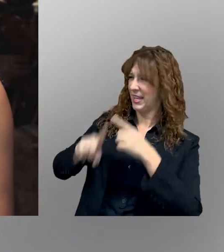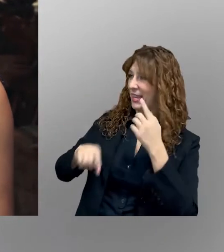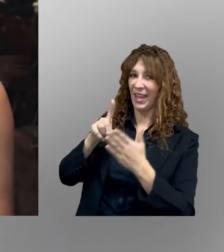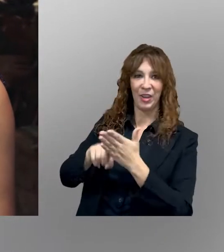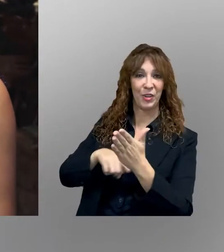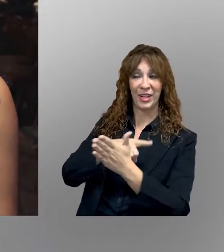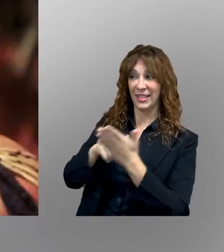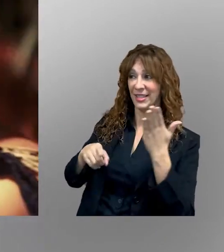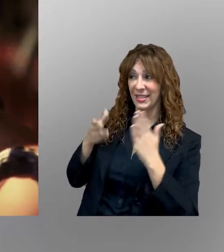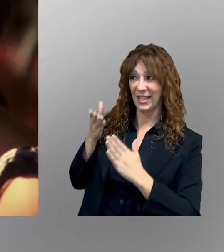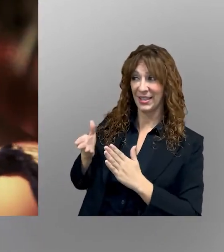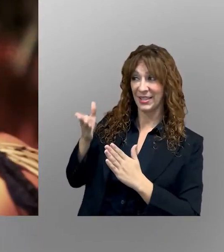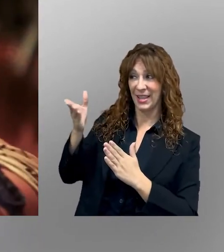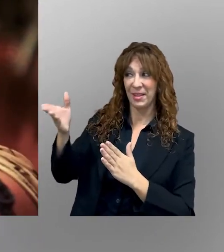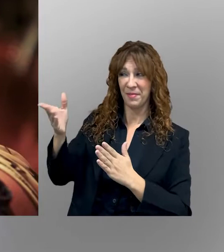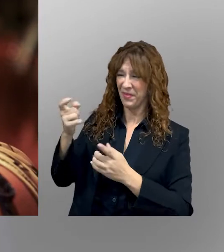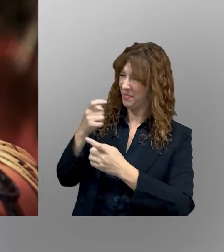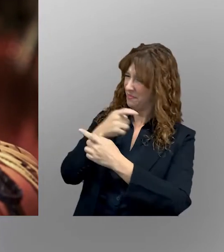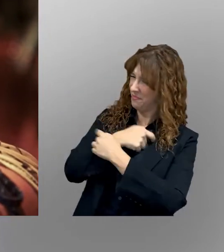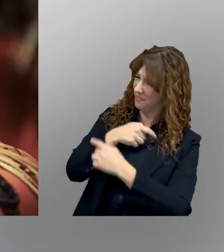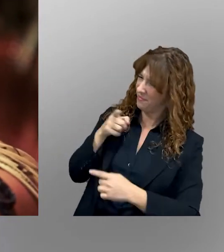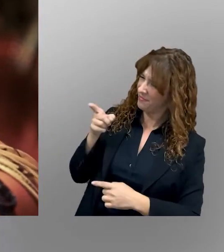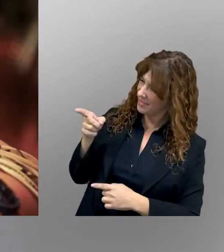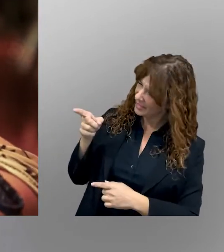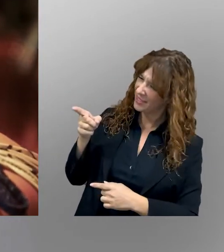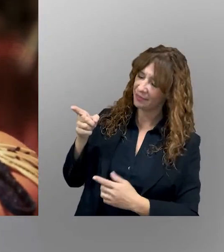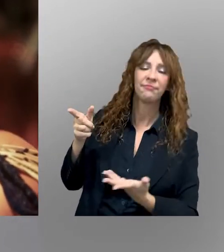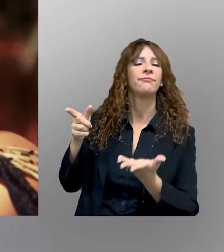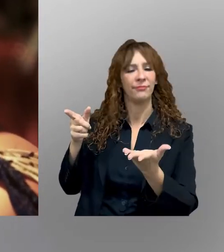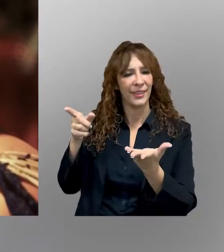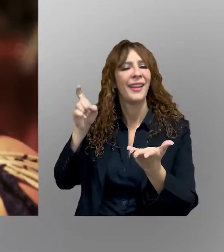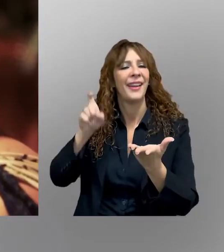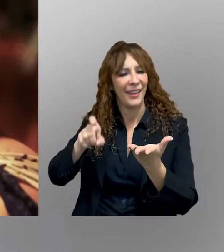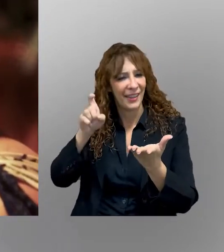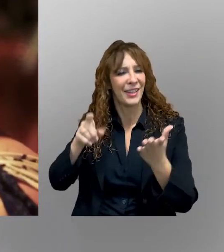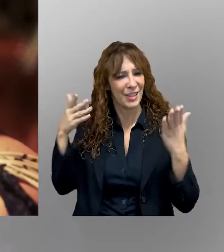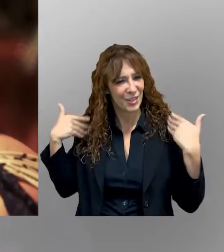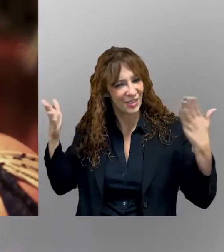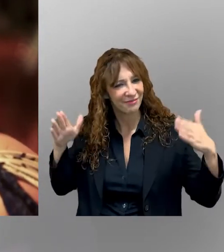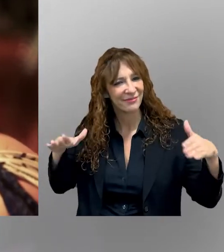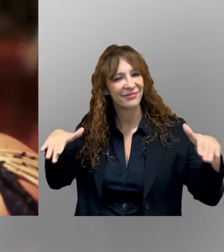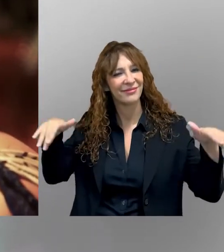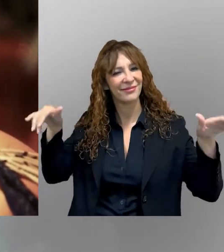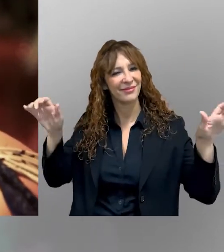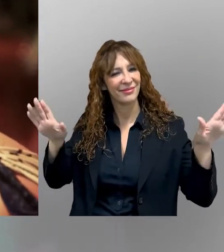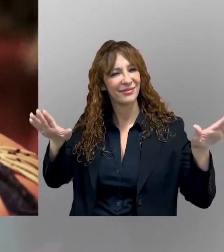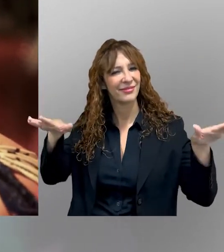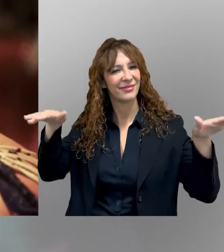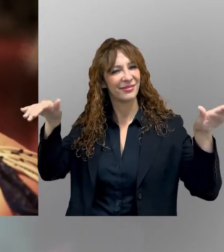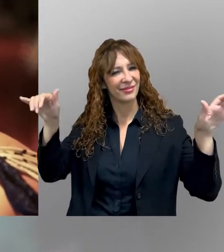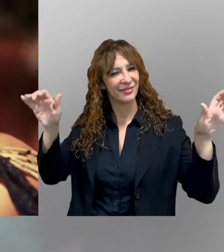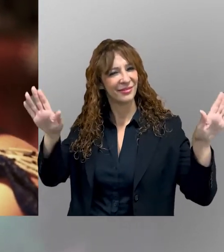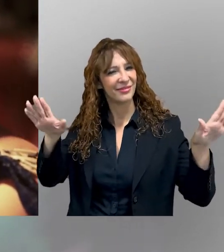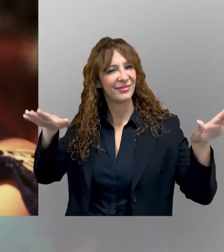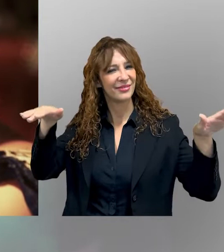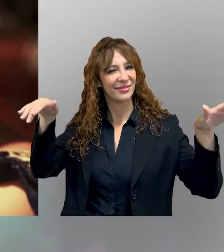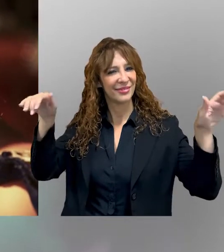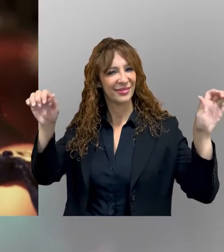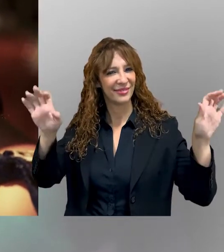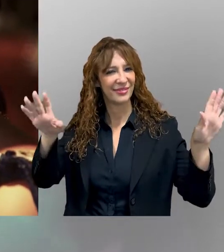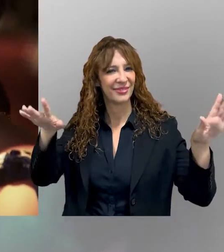criticar que un murciélago también merece volar.